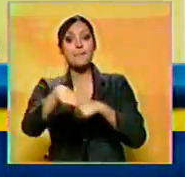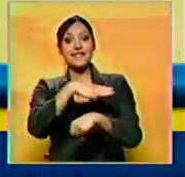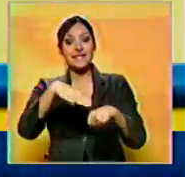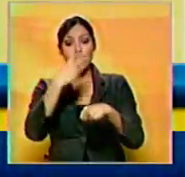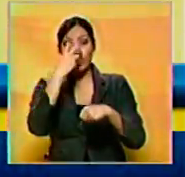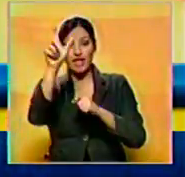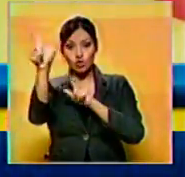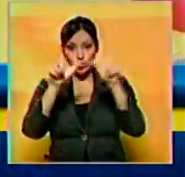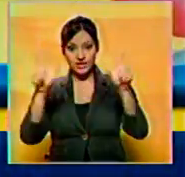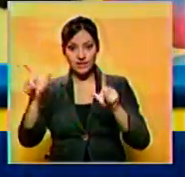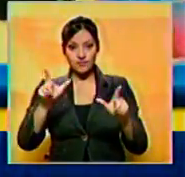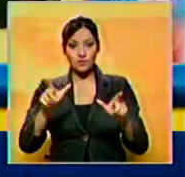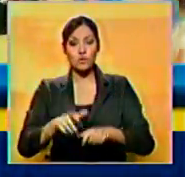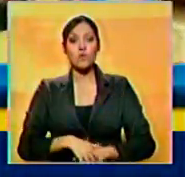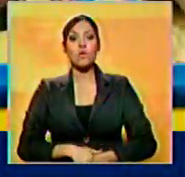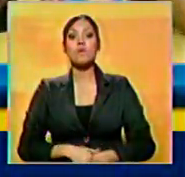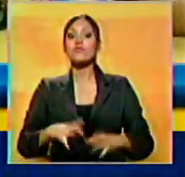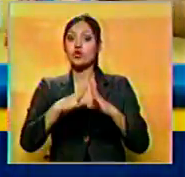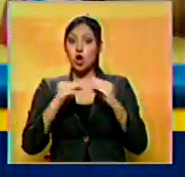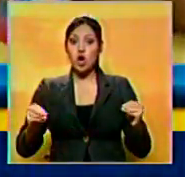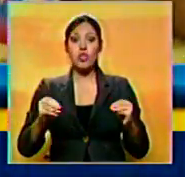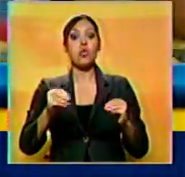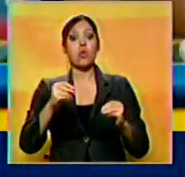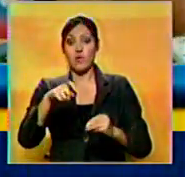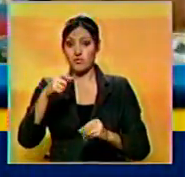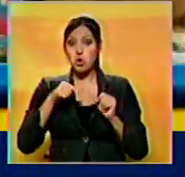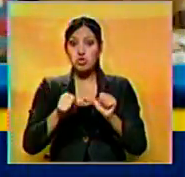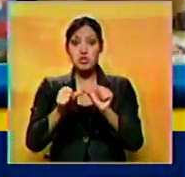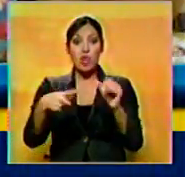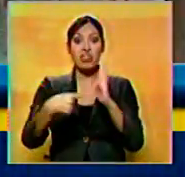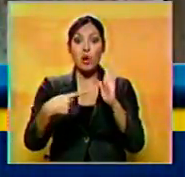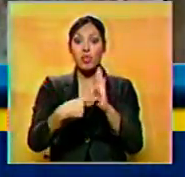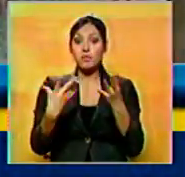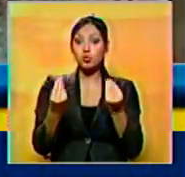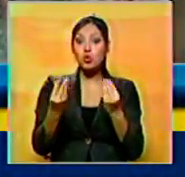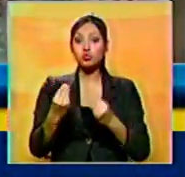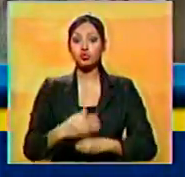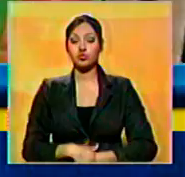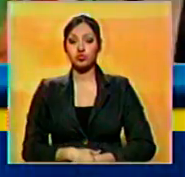de Turismo. Señaló que los operadores turísticos continúan morosos.